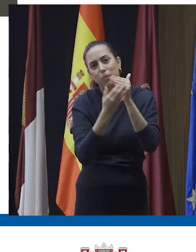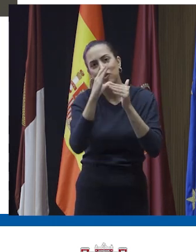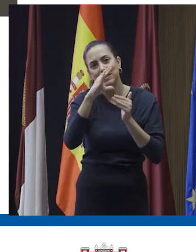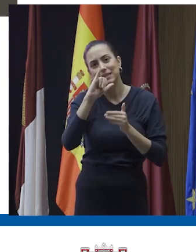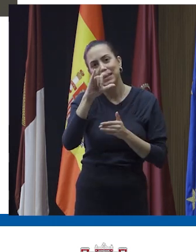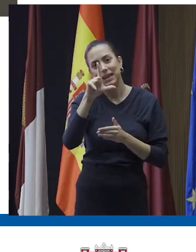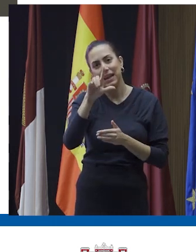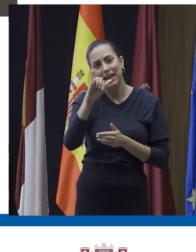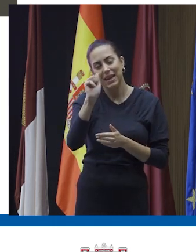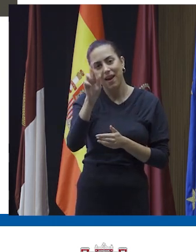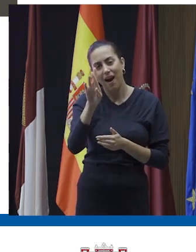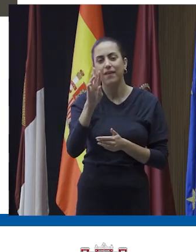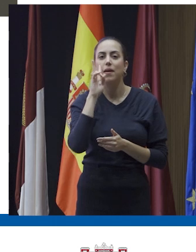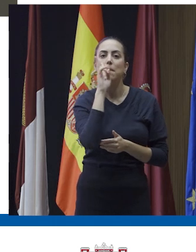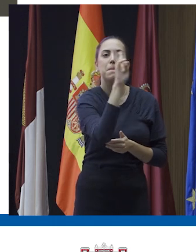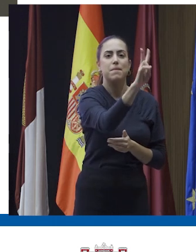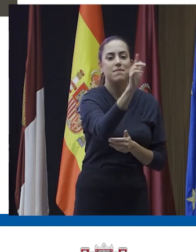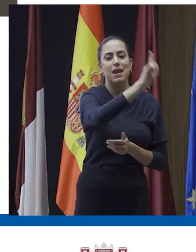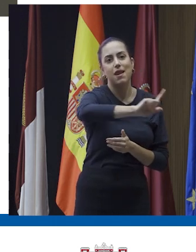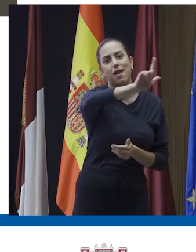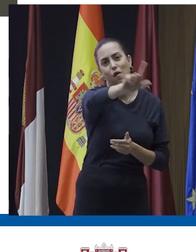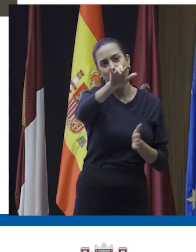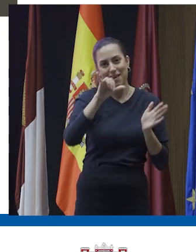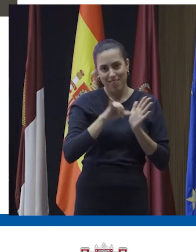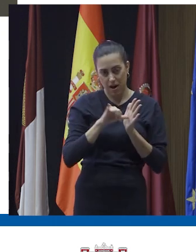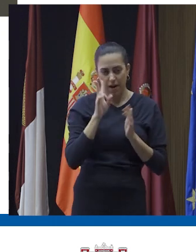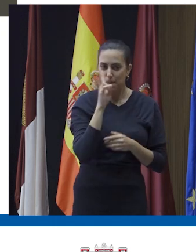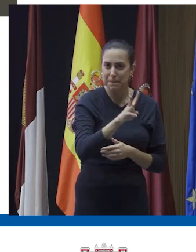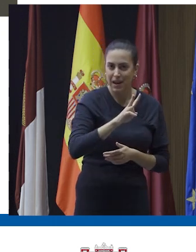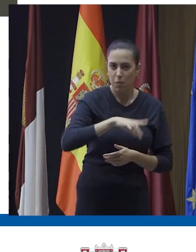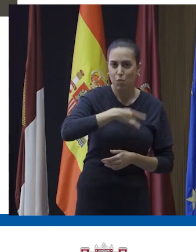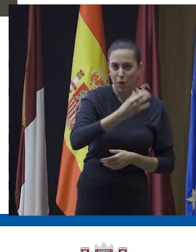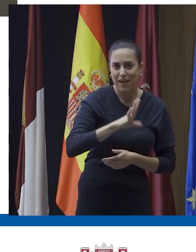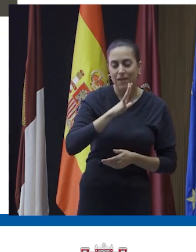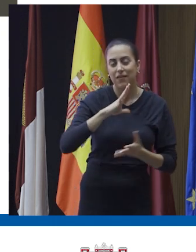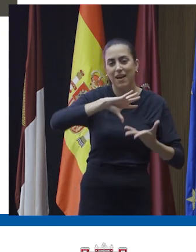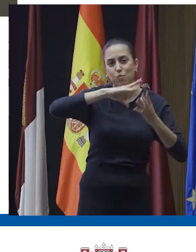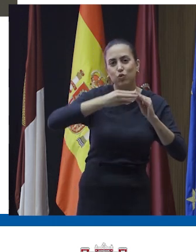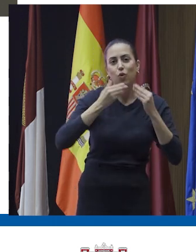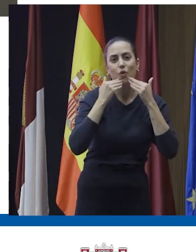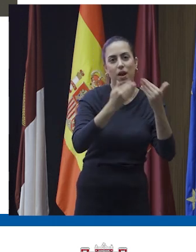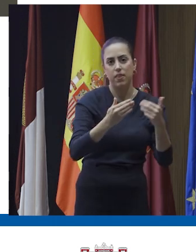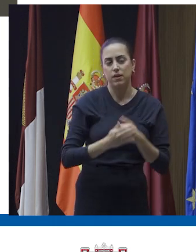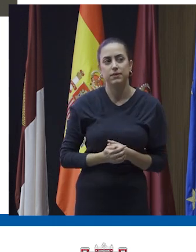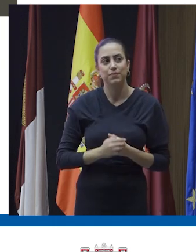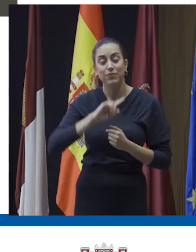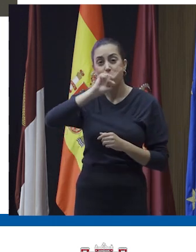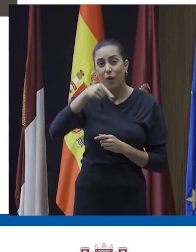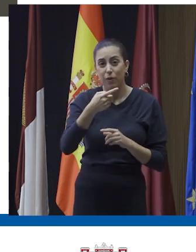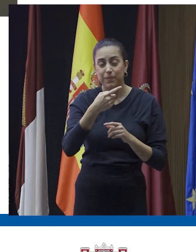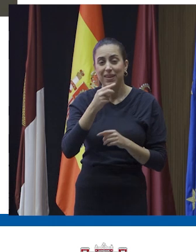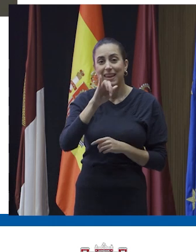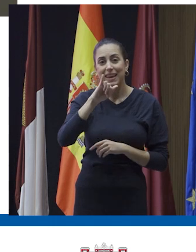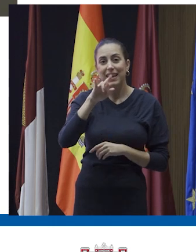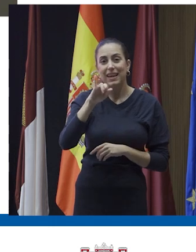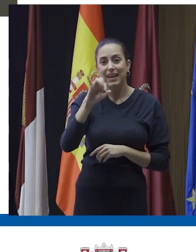tanto de lejos también y como de cerca, gracias a la acomodación que produce el músculo ciliar. Y luego pues tenemos el iris. El